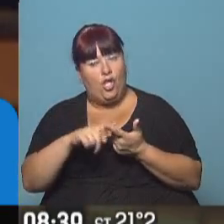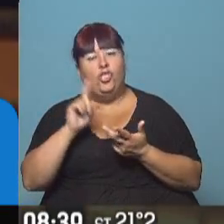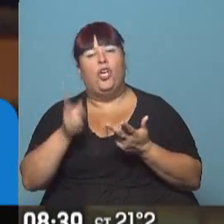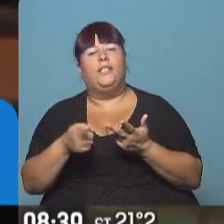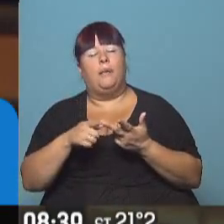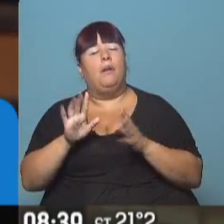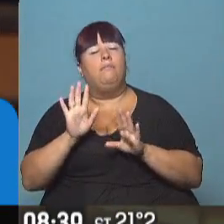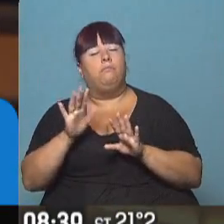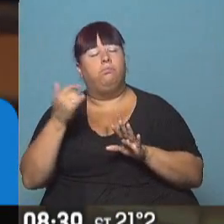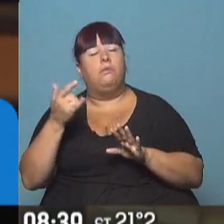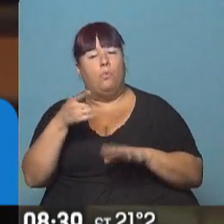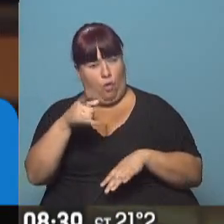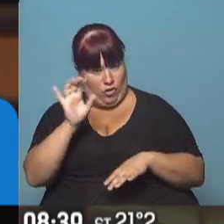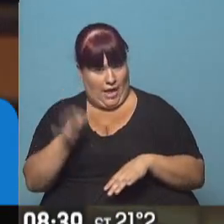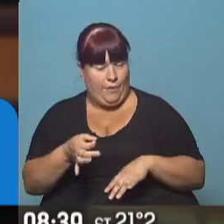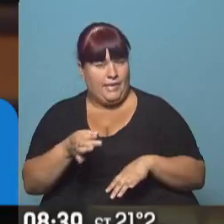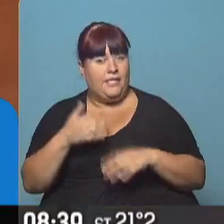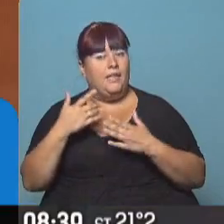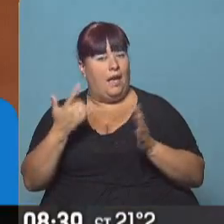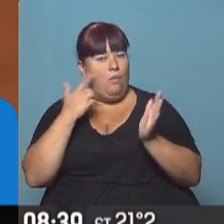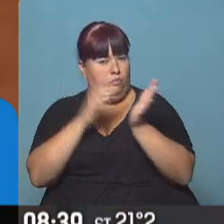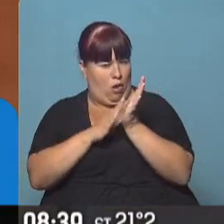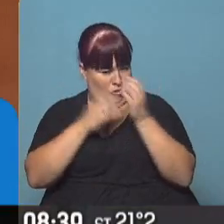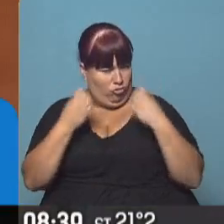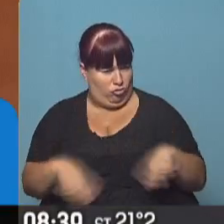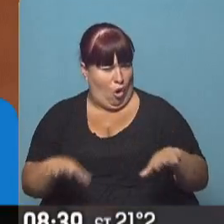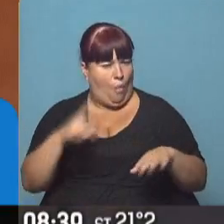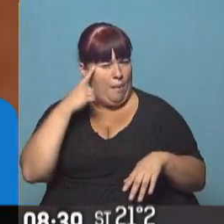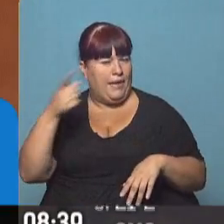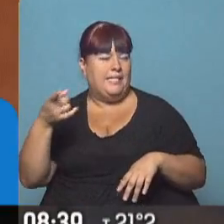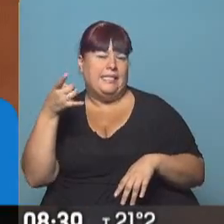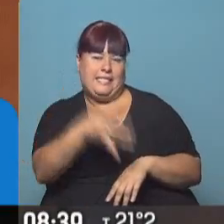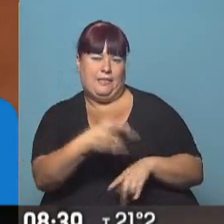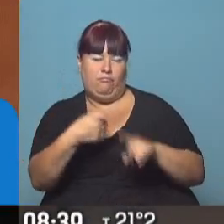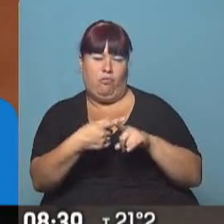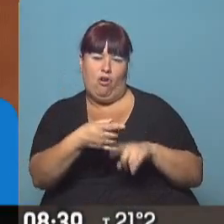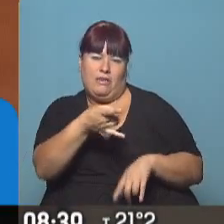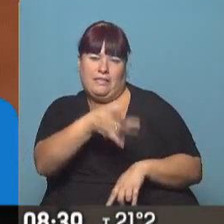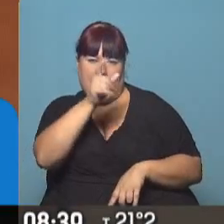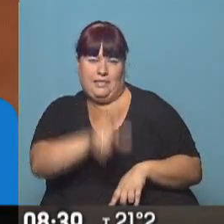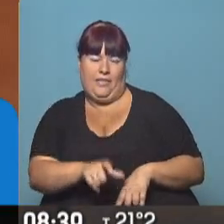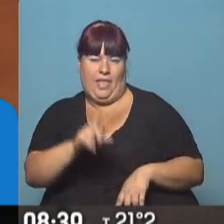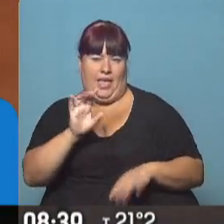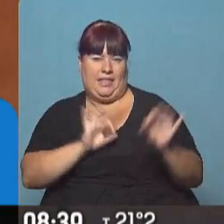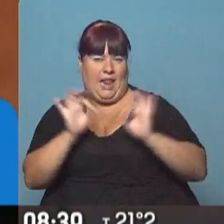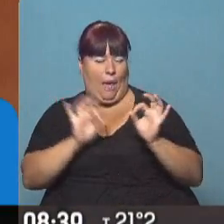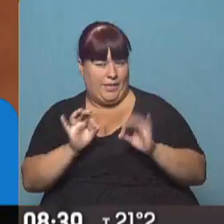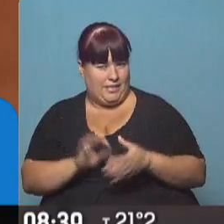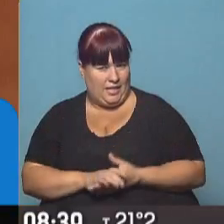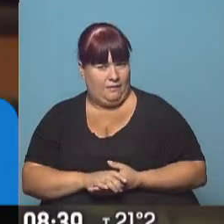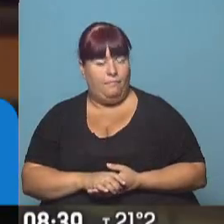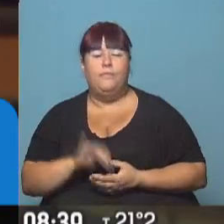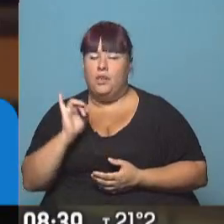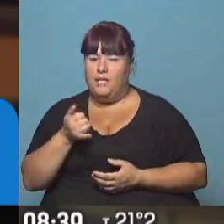está querellando el INADI. ¿Vos entendés que está acreditado que hay pruebas suficientes como para entender de que el crimen fue por su condición de